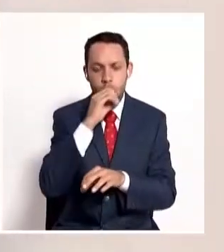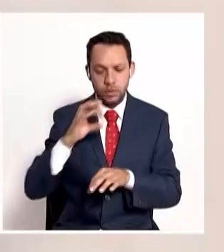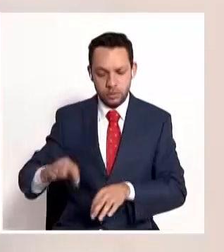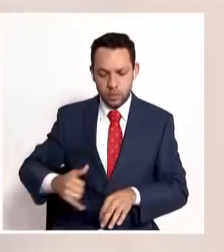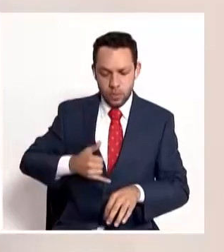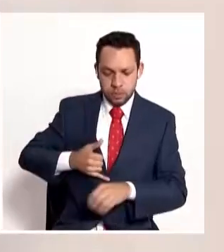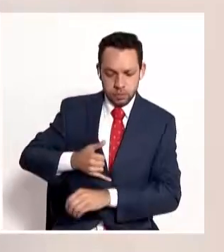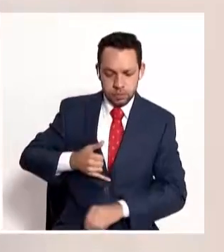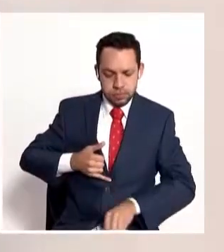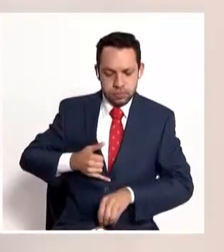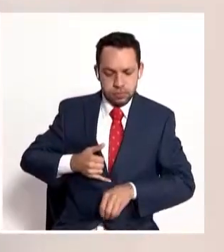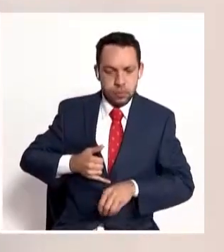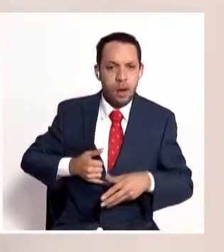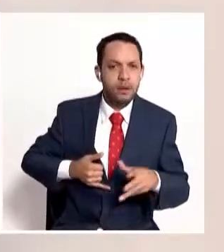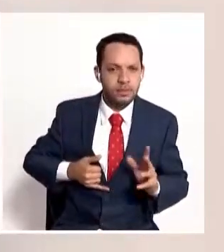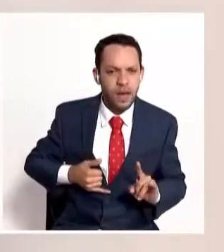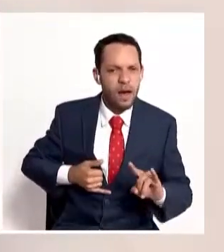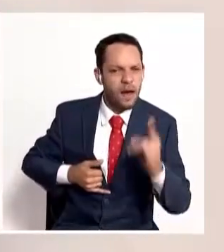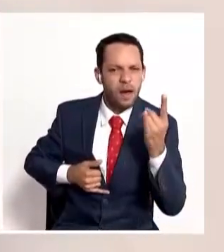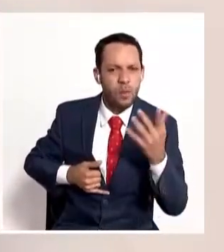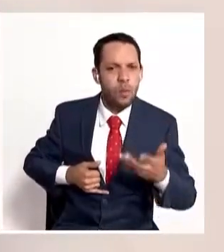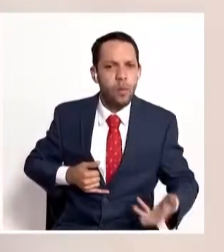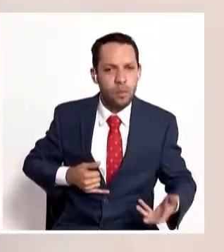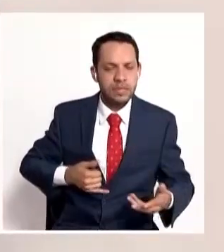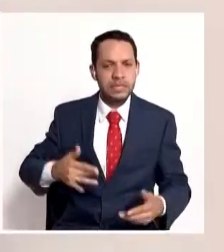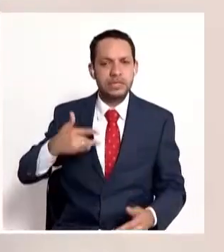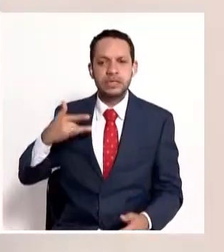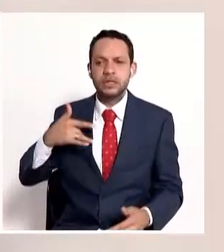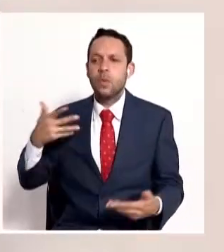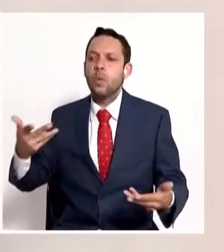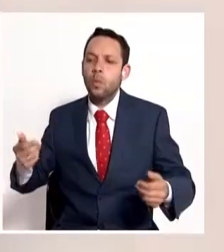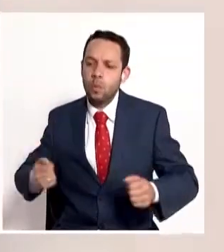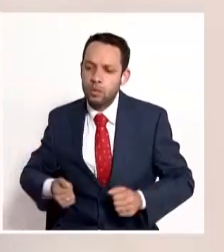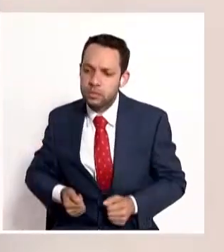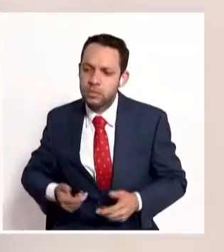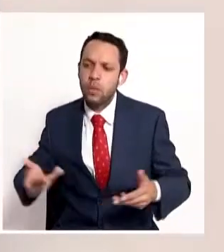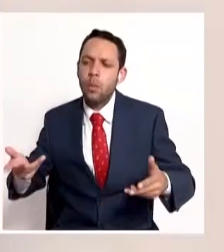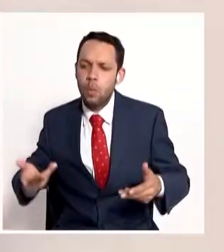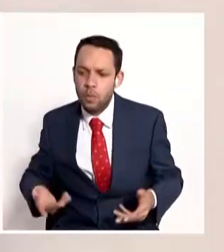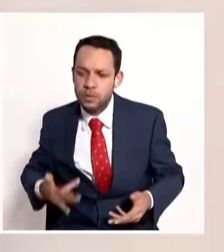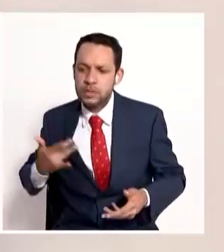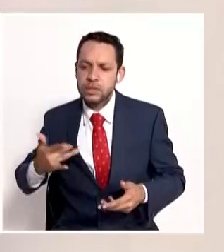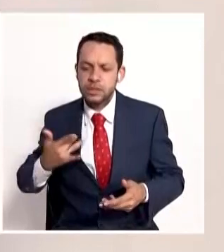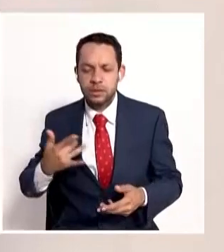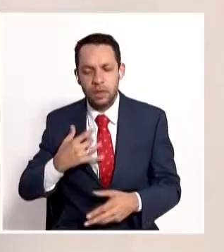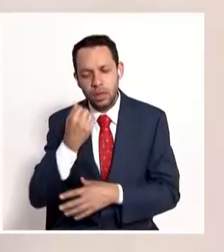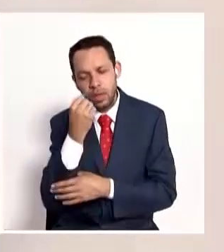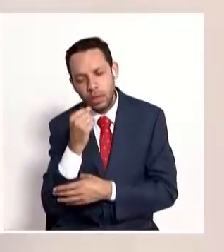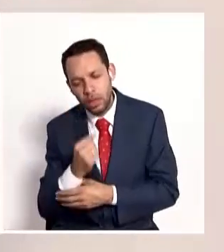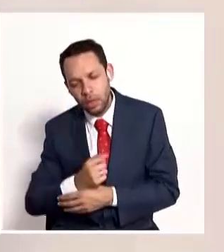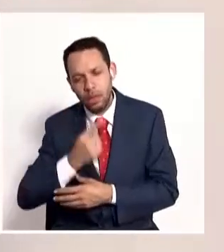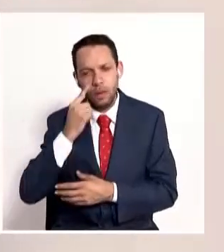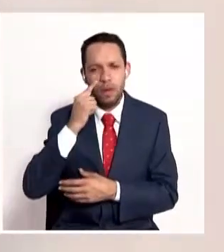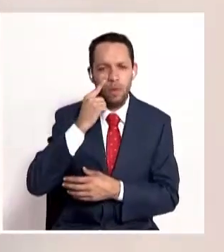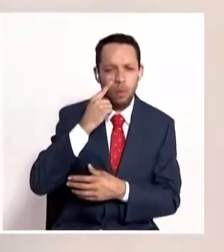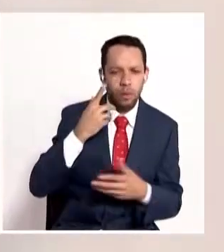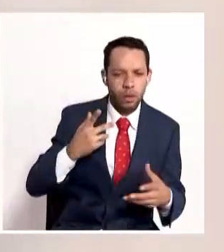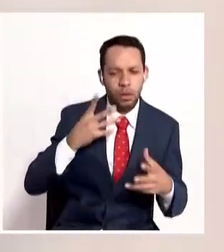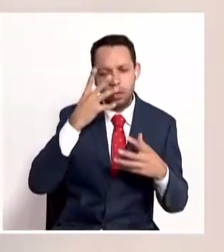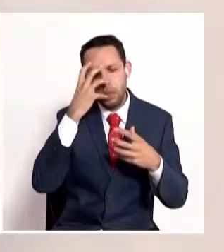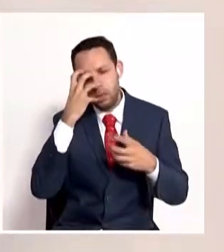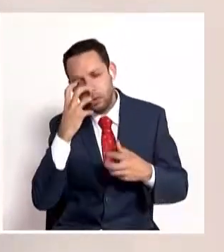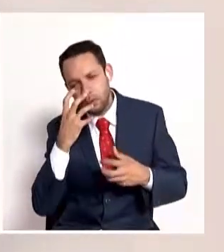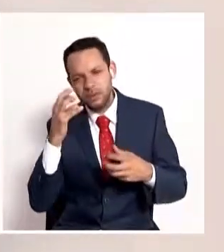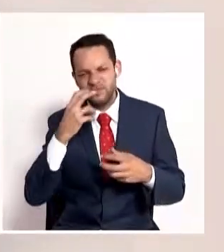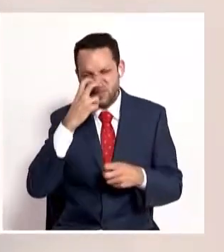ver qué pasa si hay algo es de esa parte emocional en algún momento de la vida no se reconoció no hizo ese clic o alguna